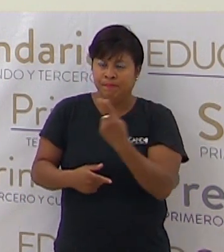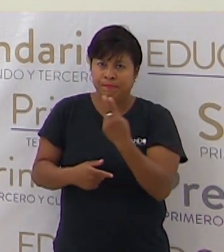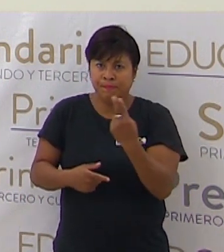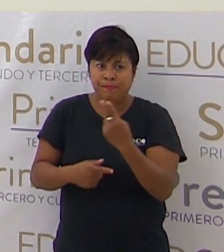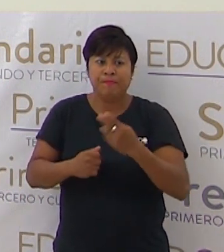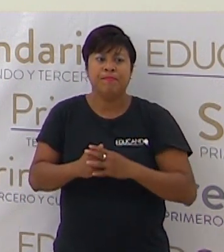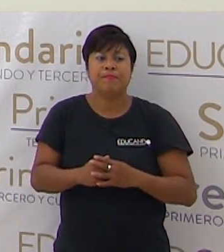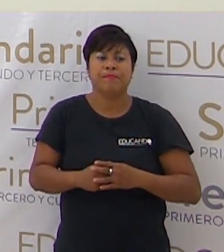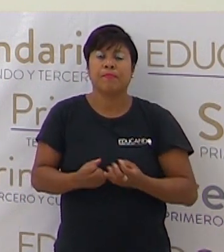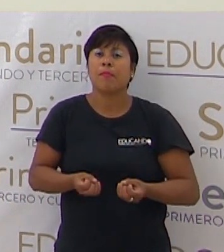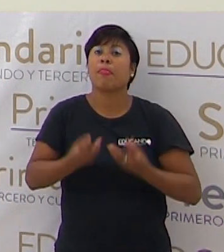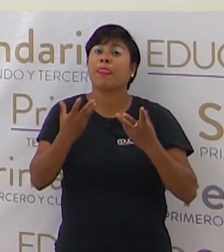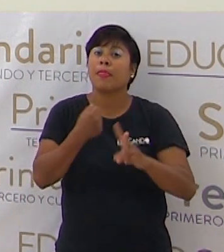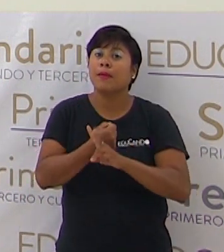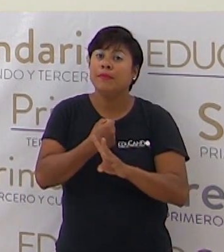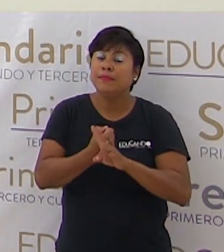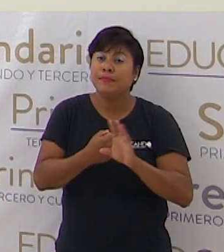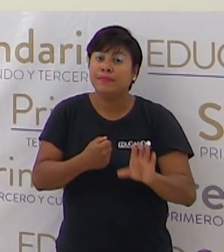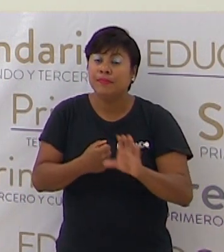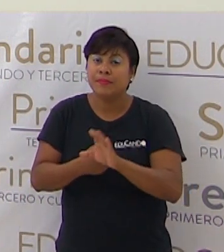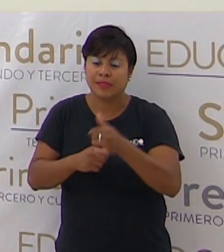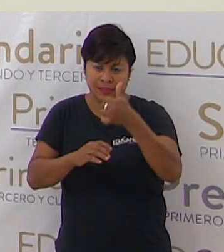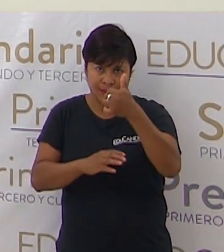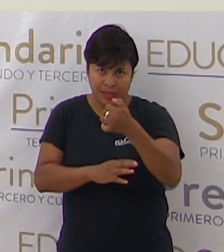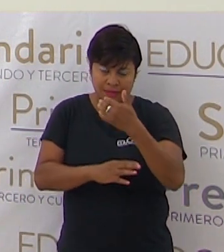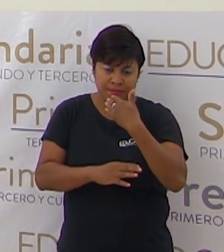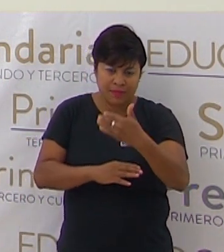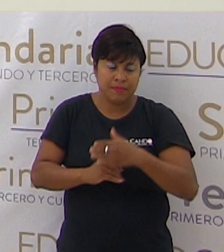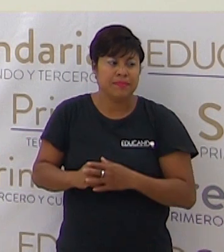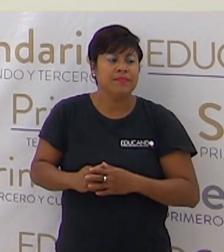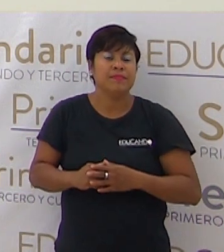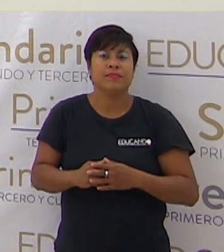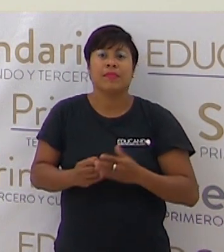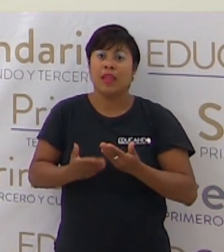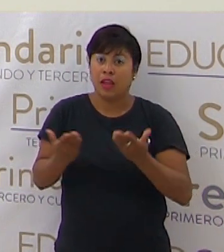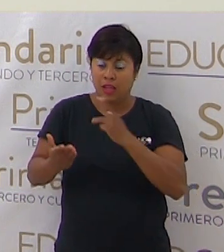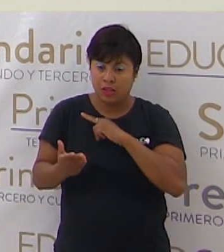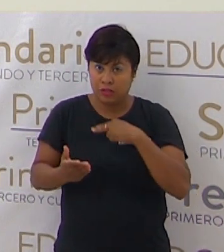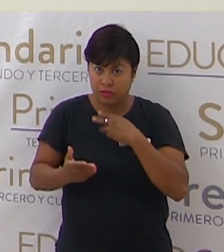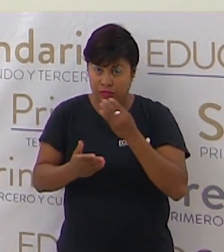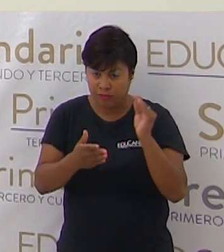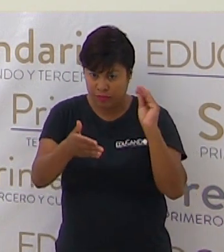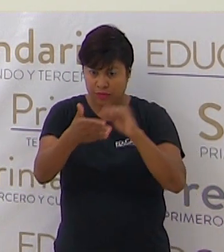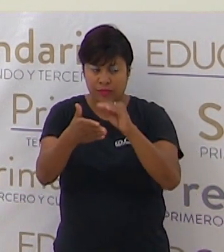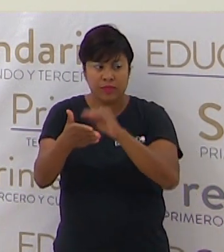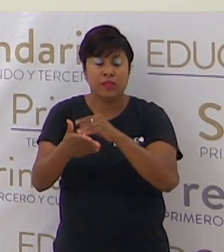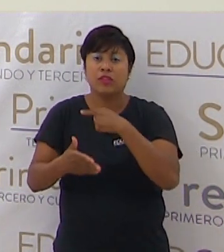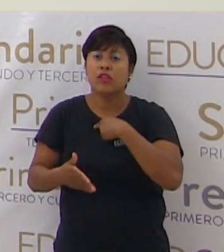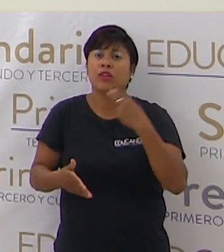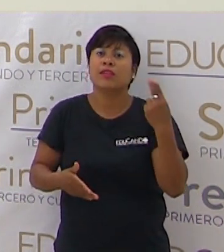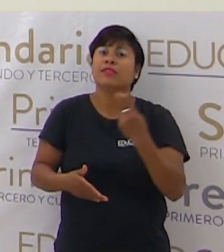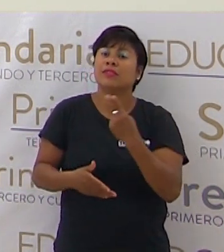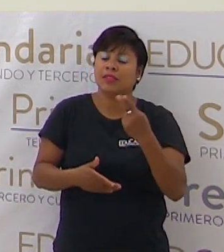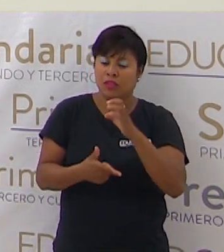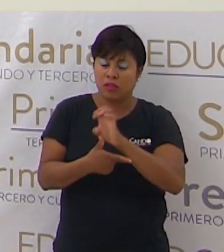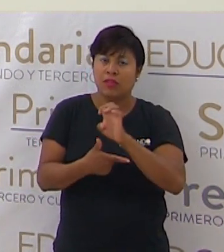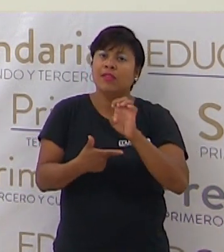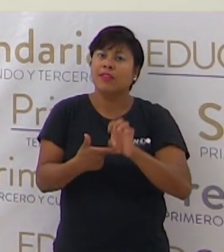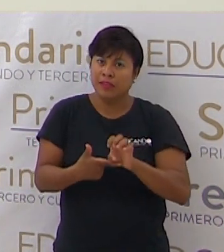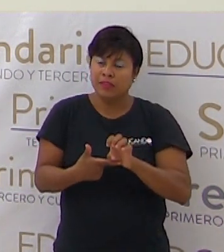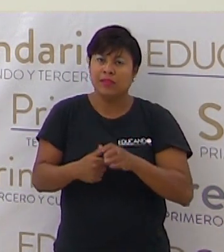necesito, ¿cuántos vasitos? 6. Muy bien. Vamos a colocarlos y yo necesito